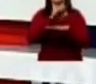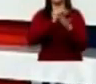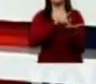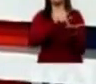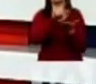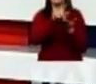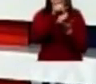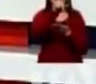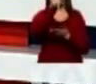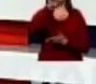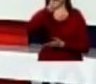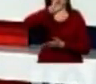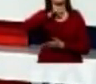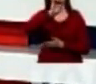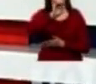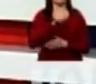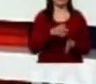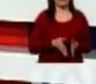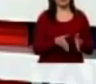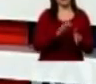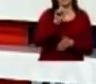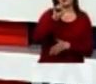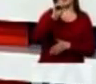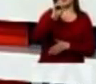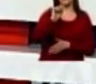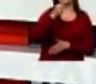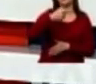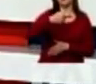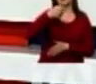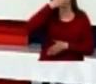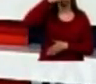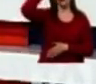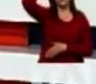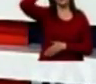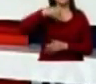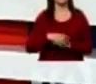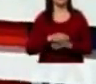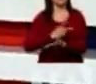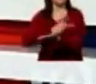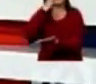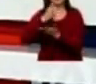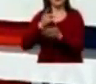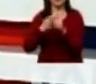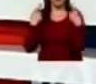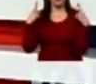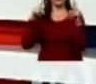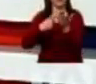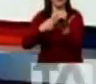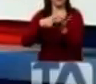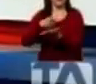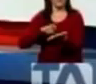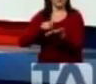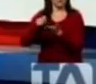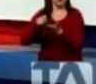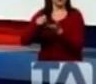del peaje en la vía Loat Santo Domingo. Por un lado, Pichincha promueve en primer debate de reformas a la ordenanza que creó el fideicomiso para el